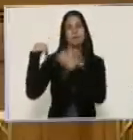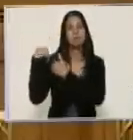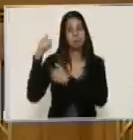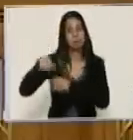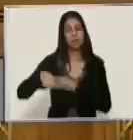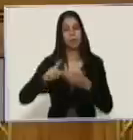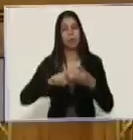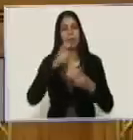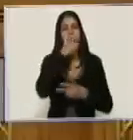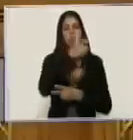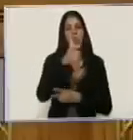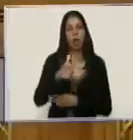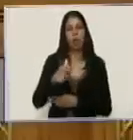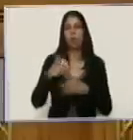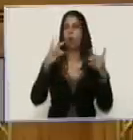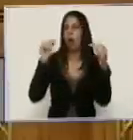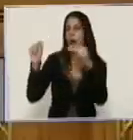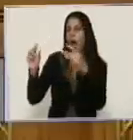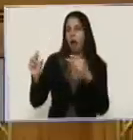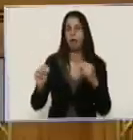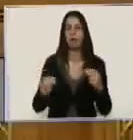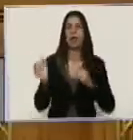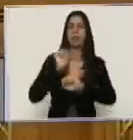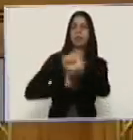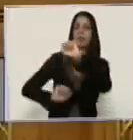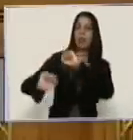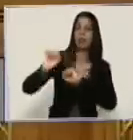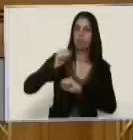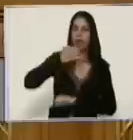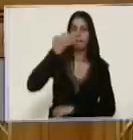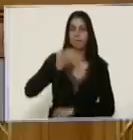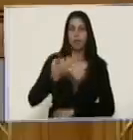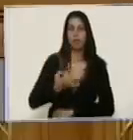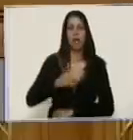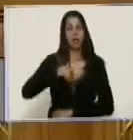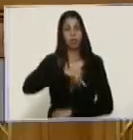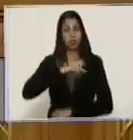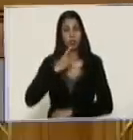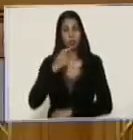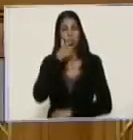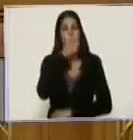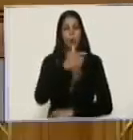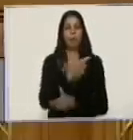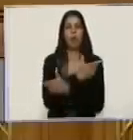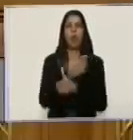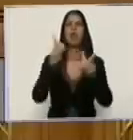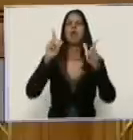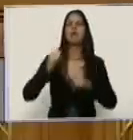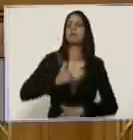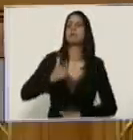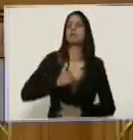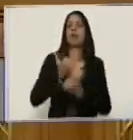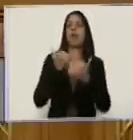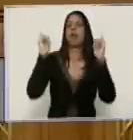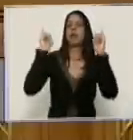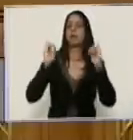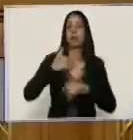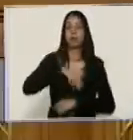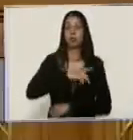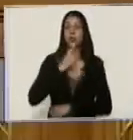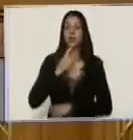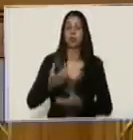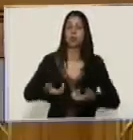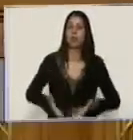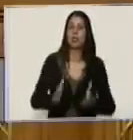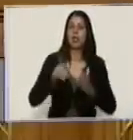a defender, a decir la verdad, a decir que hoy efectivamente nosotros somos un pueblo libre, soberano, porque nacimos de la tierra de